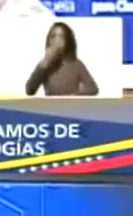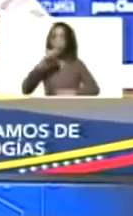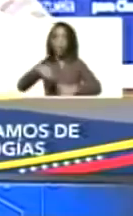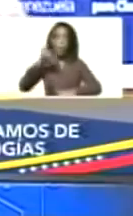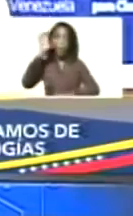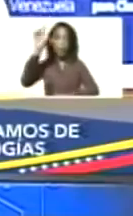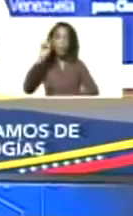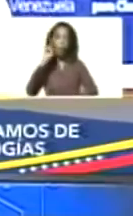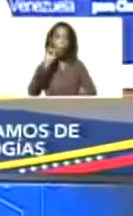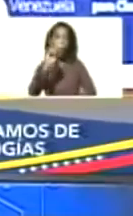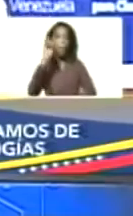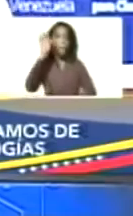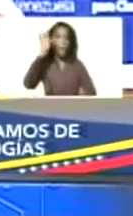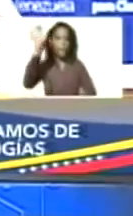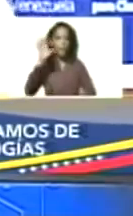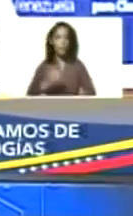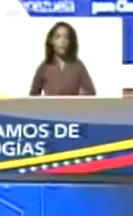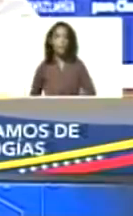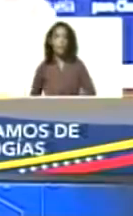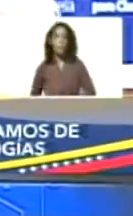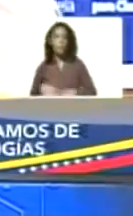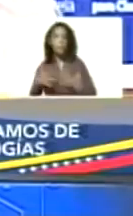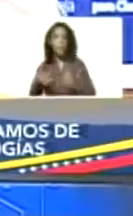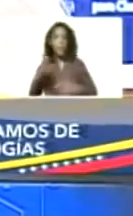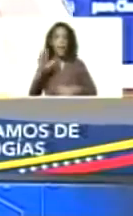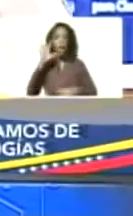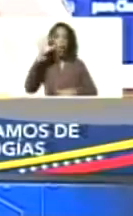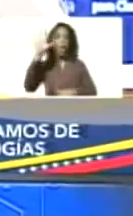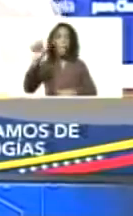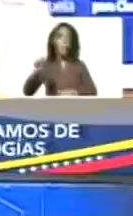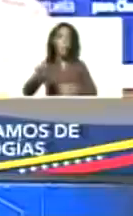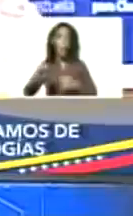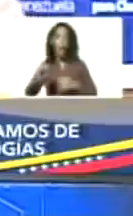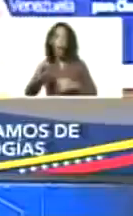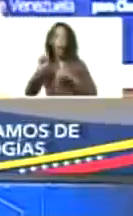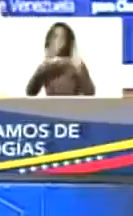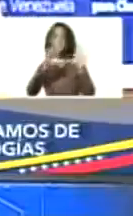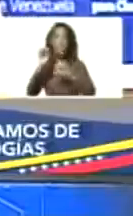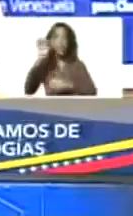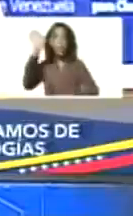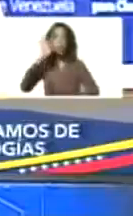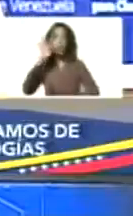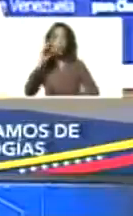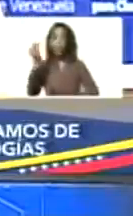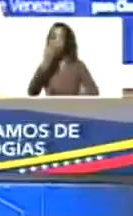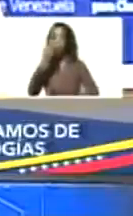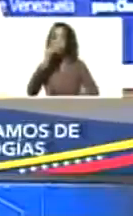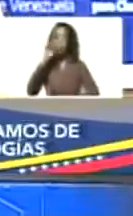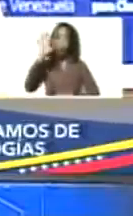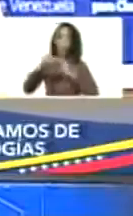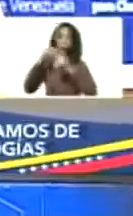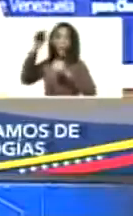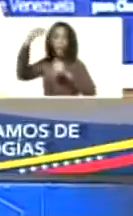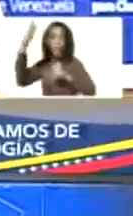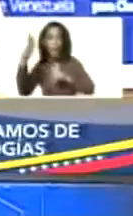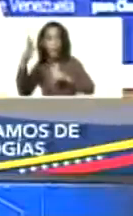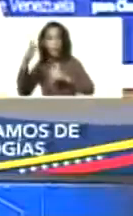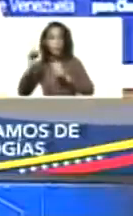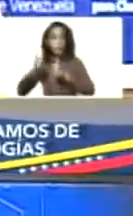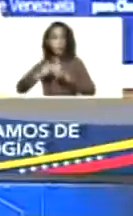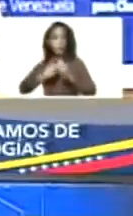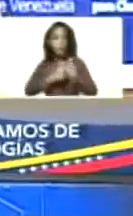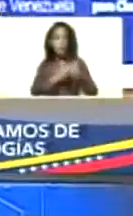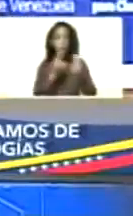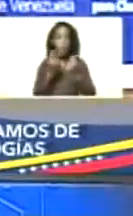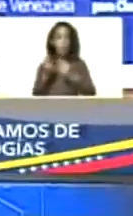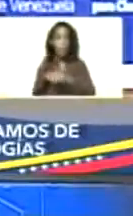Un país que importaba el 80% de sus alimentos y que producto de la persecución financiera,